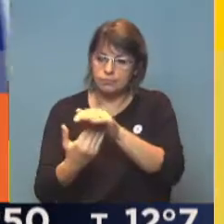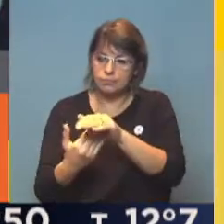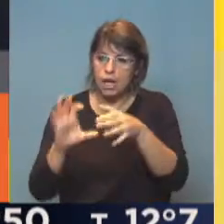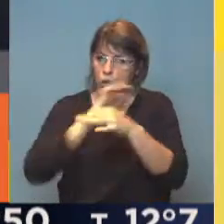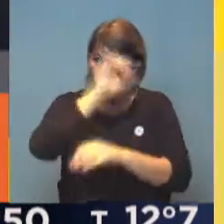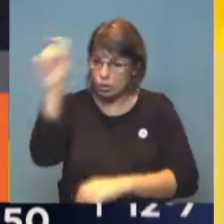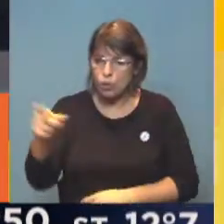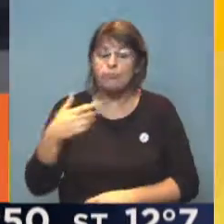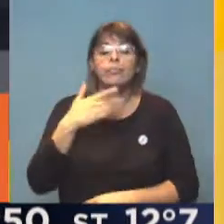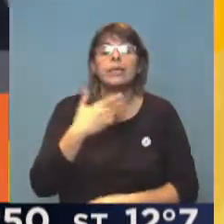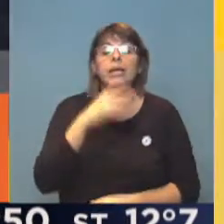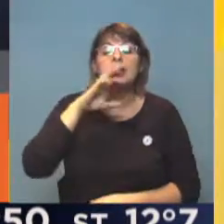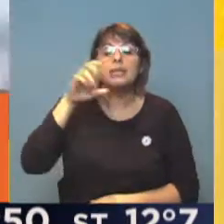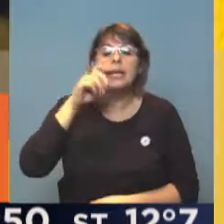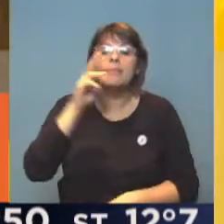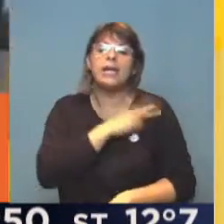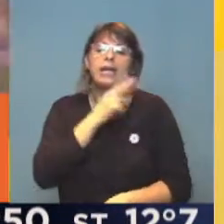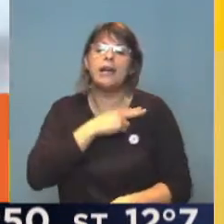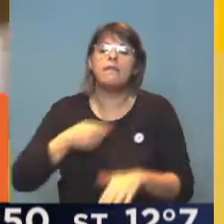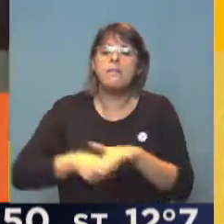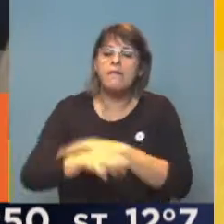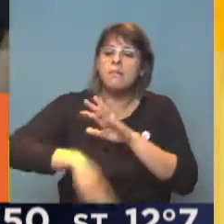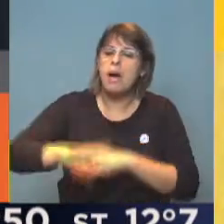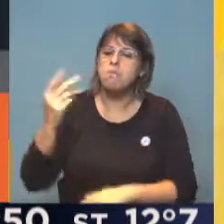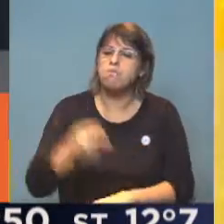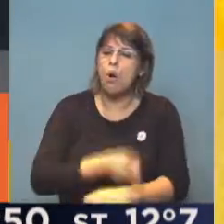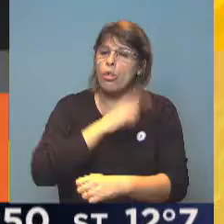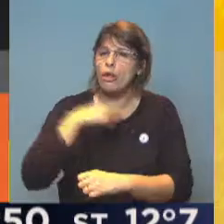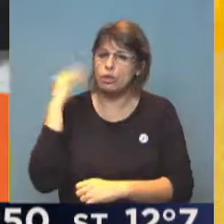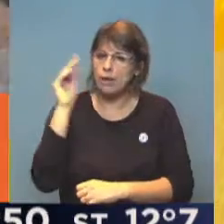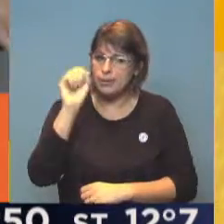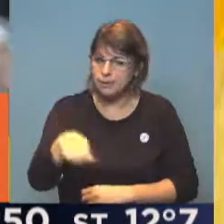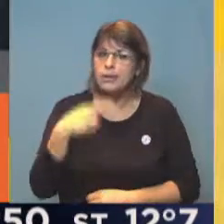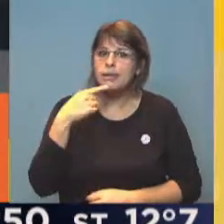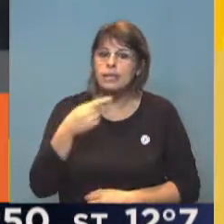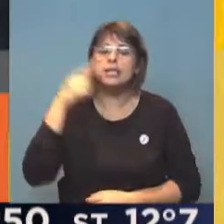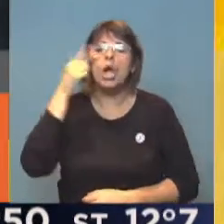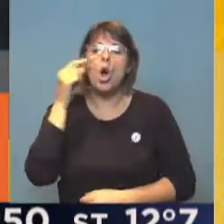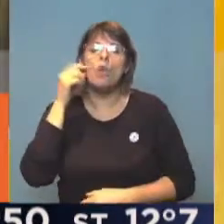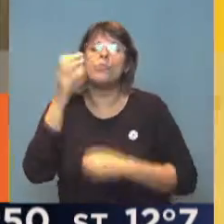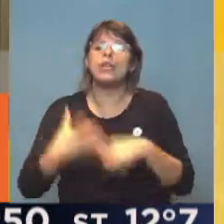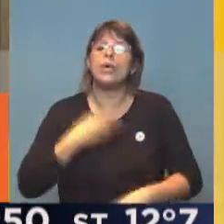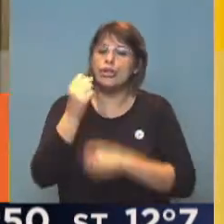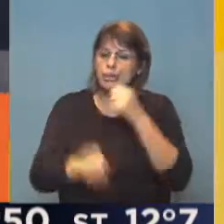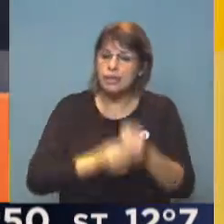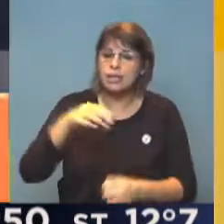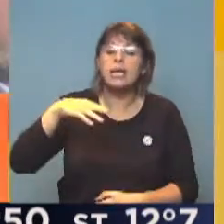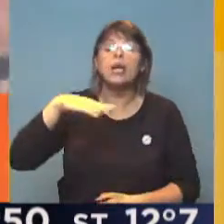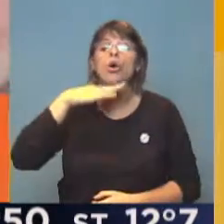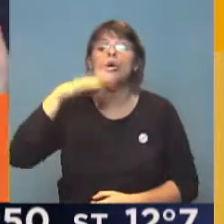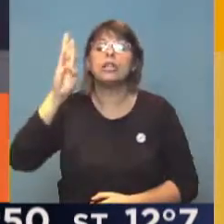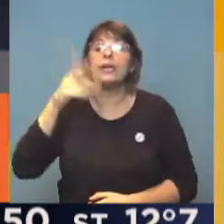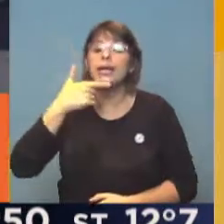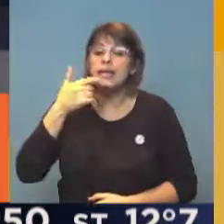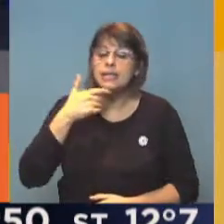Temer es el jefe de la mafia más poderosa de Brasil. Así acusó al presidente brasileño el magnate empresario de la JBS,